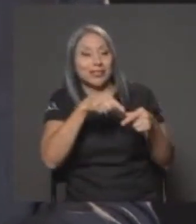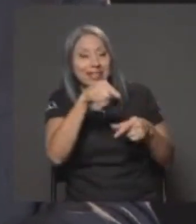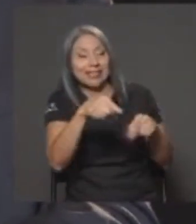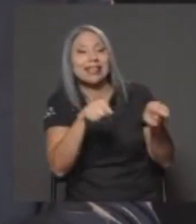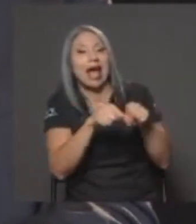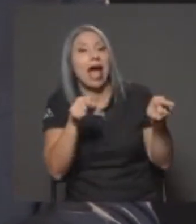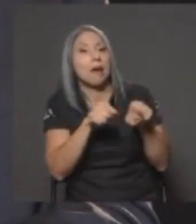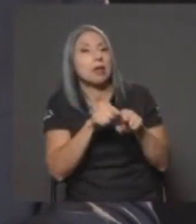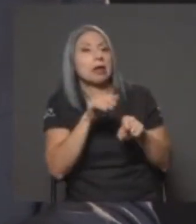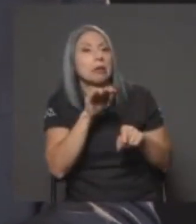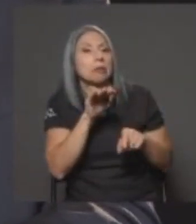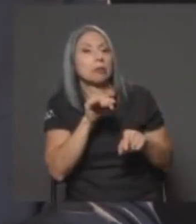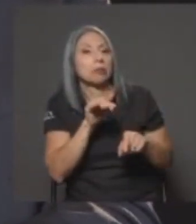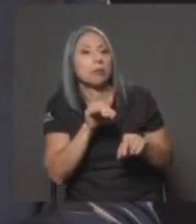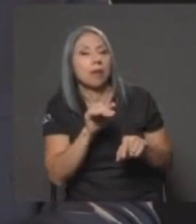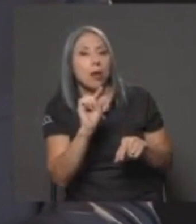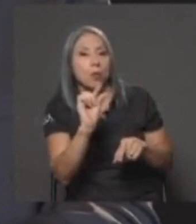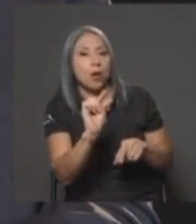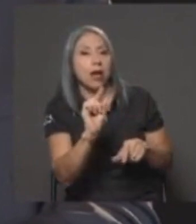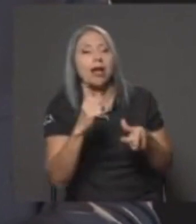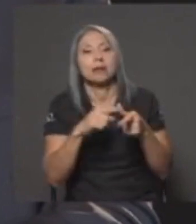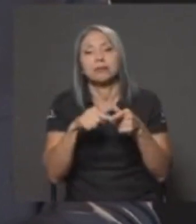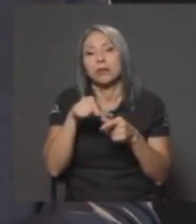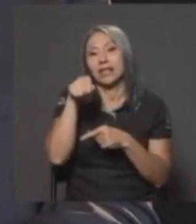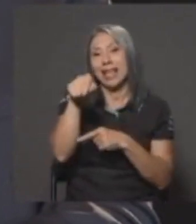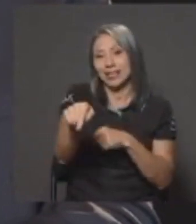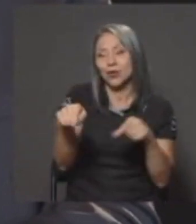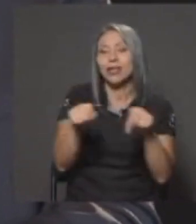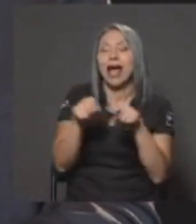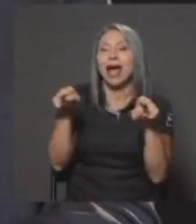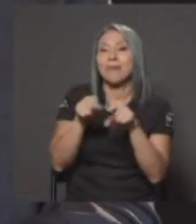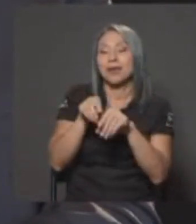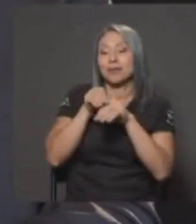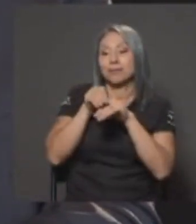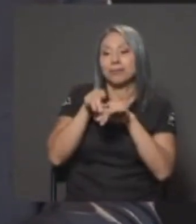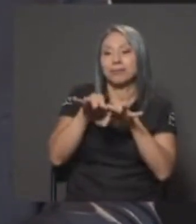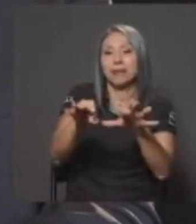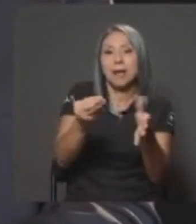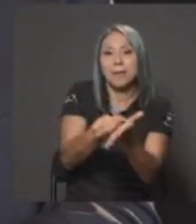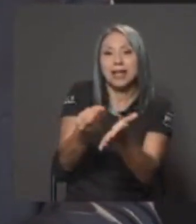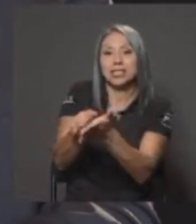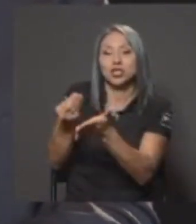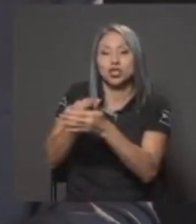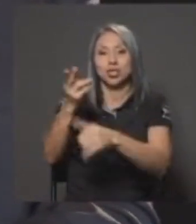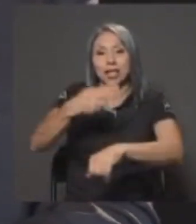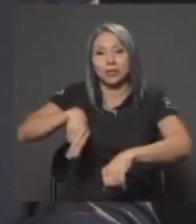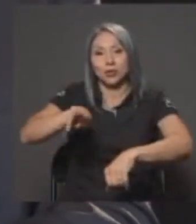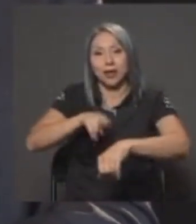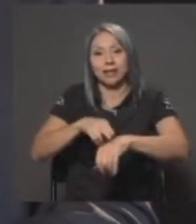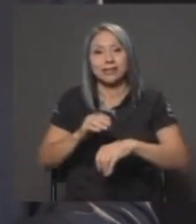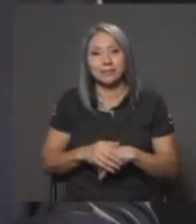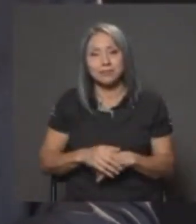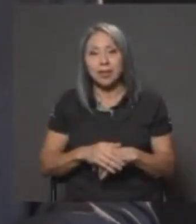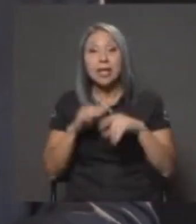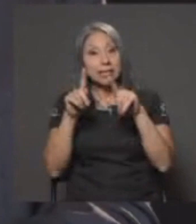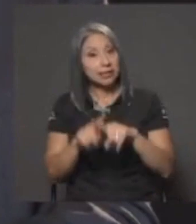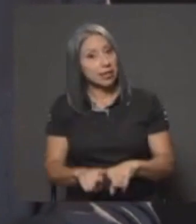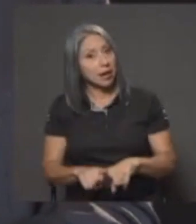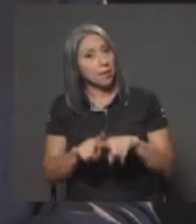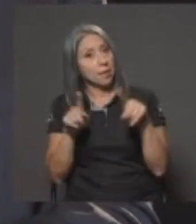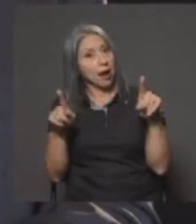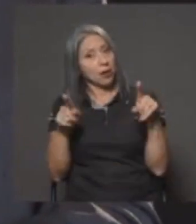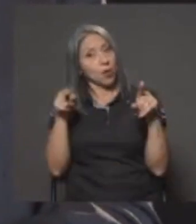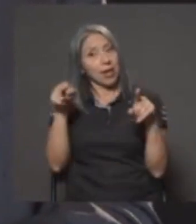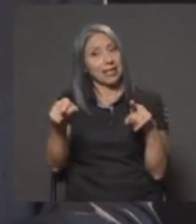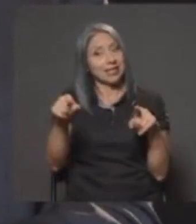bajado, y eso se ha reflejado también en los precios nacionales. Sin embargo, ante esas tasas